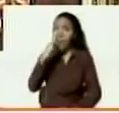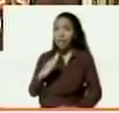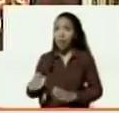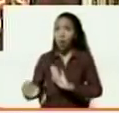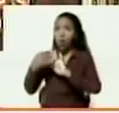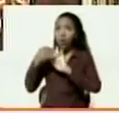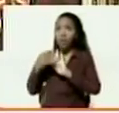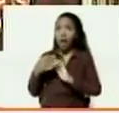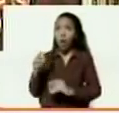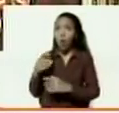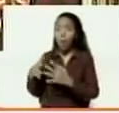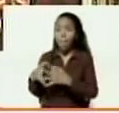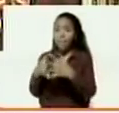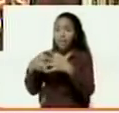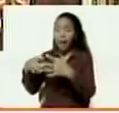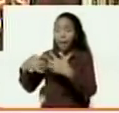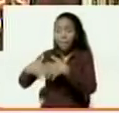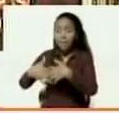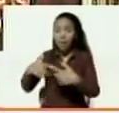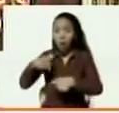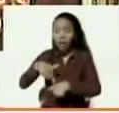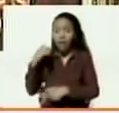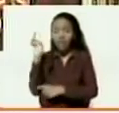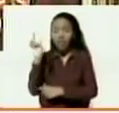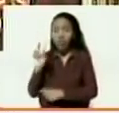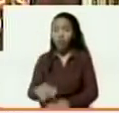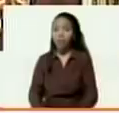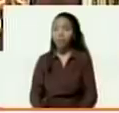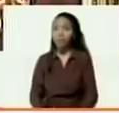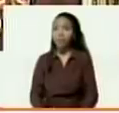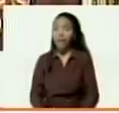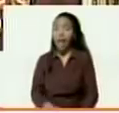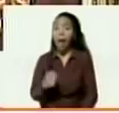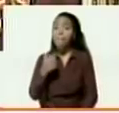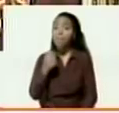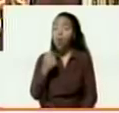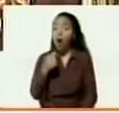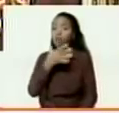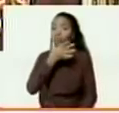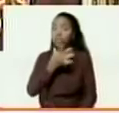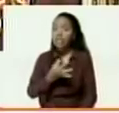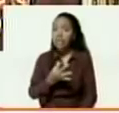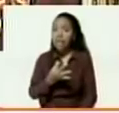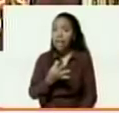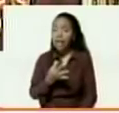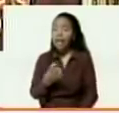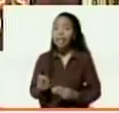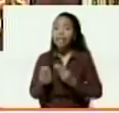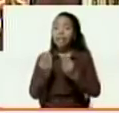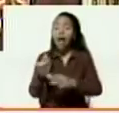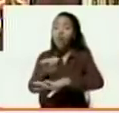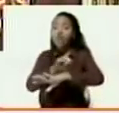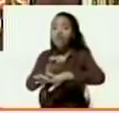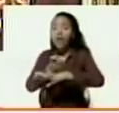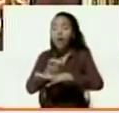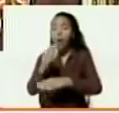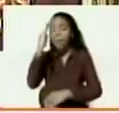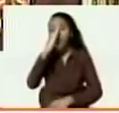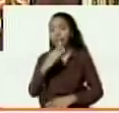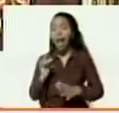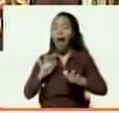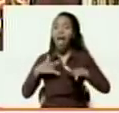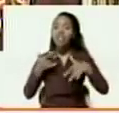empresarios brasileños. Y las pocas facilidades que da el gobierno de Brasil para las